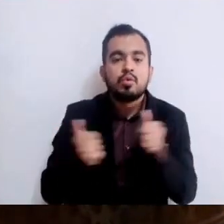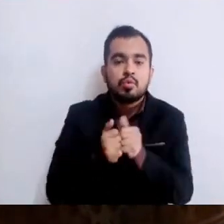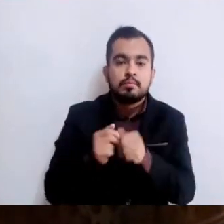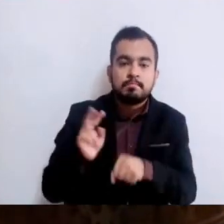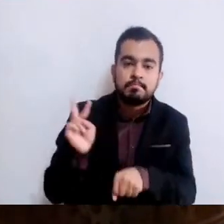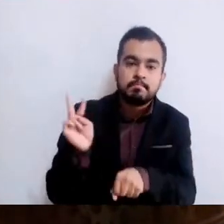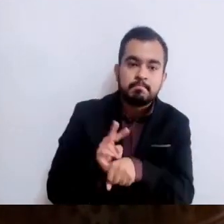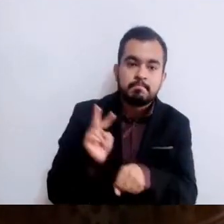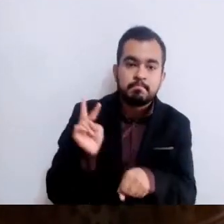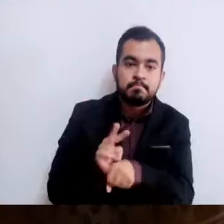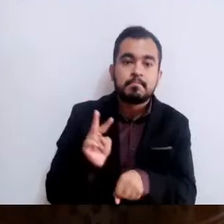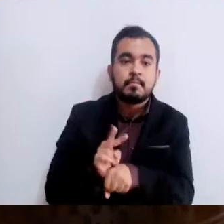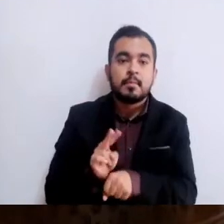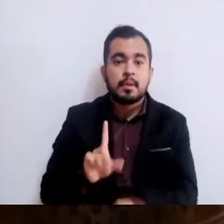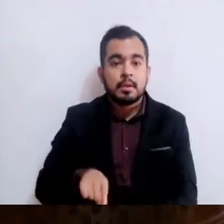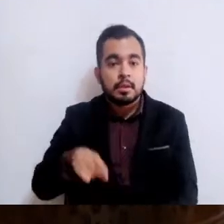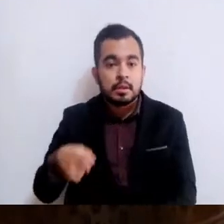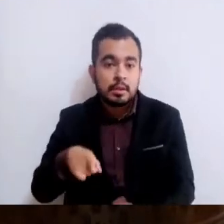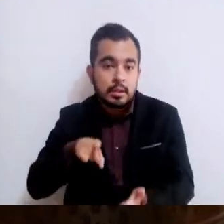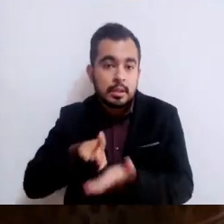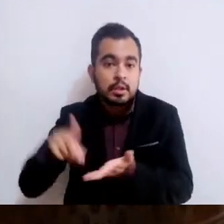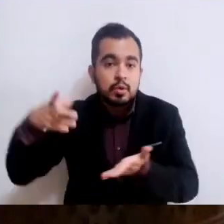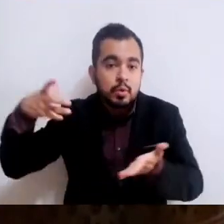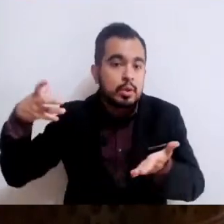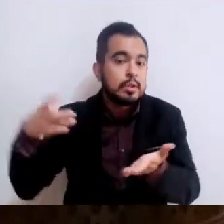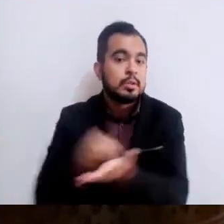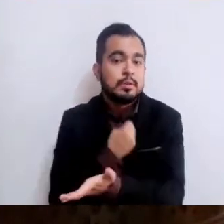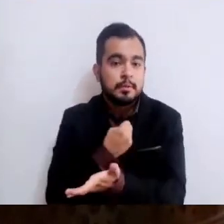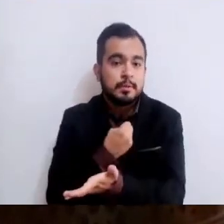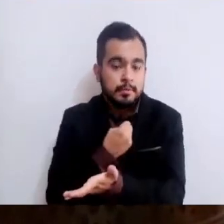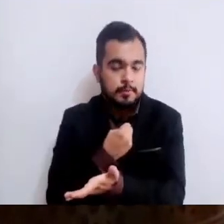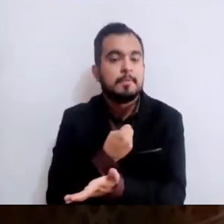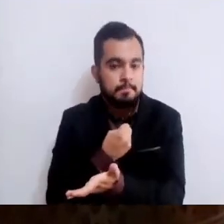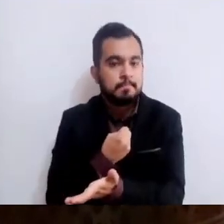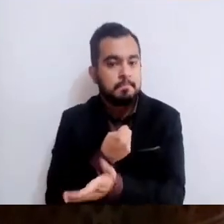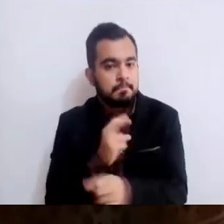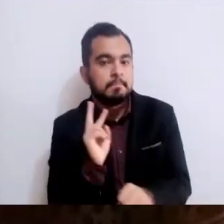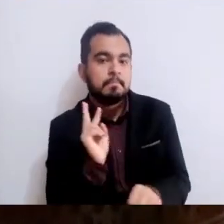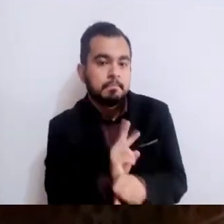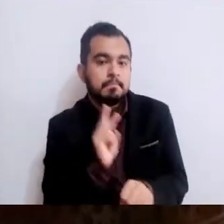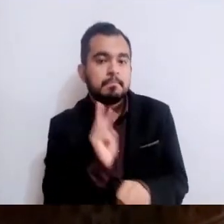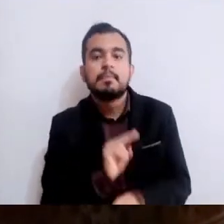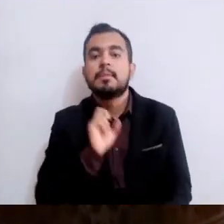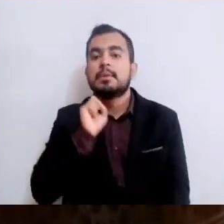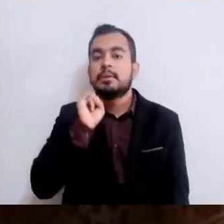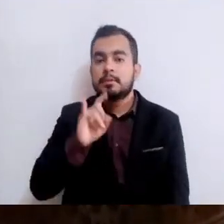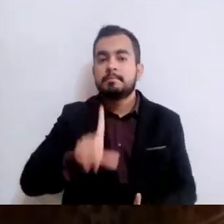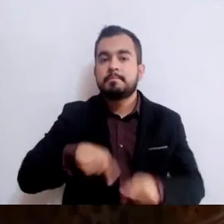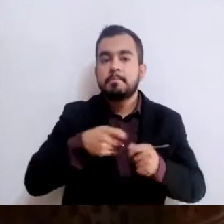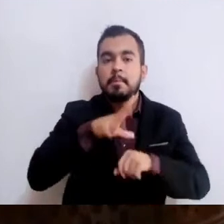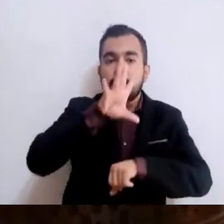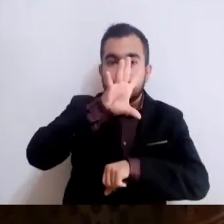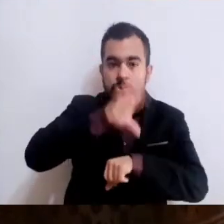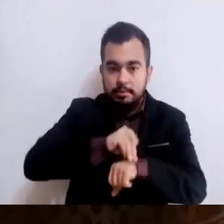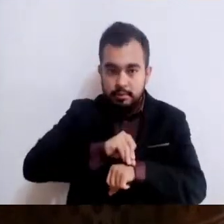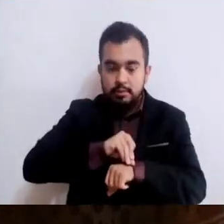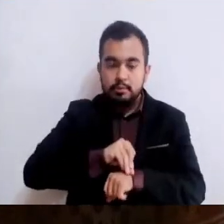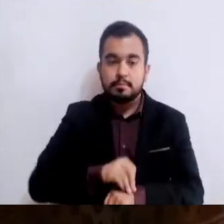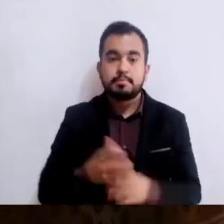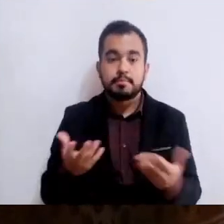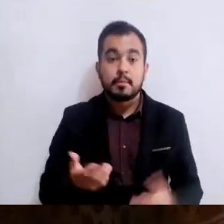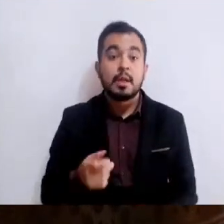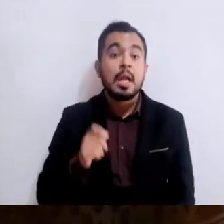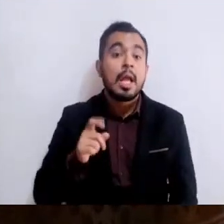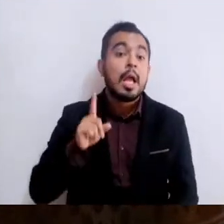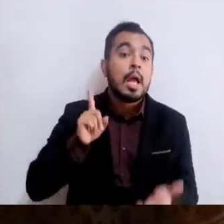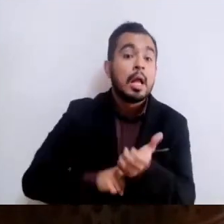el progenitor convivente a quien ejerza la patria potestad. La práctica profesional de la abogacía en el